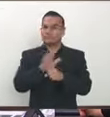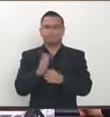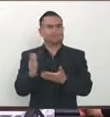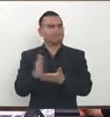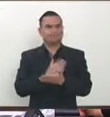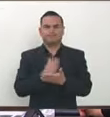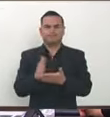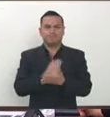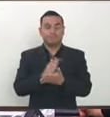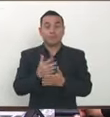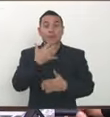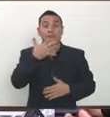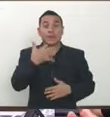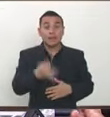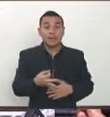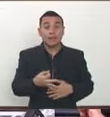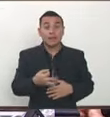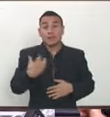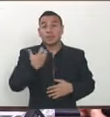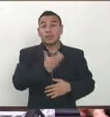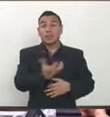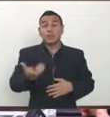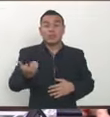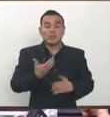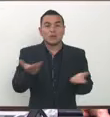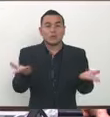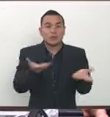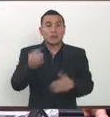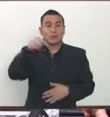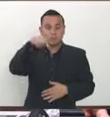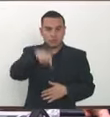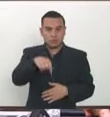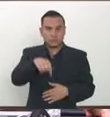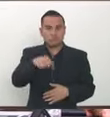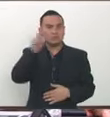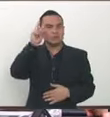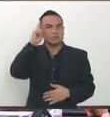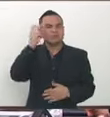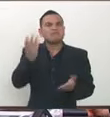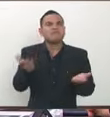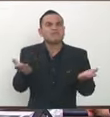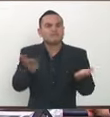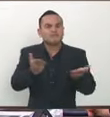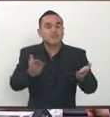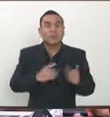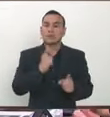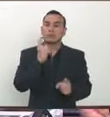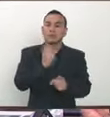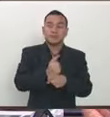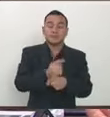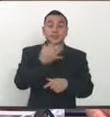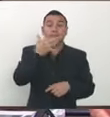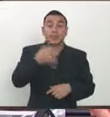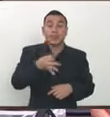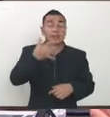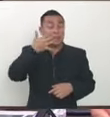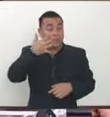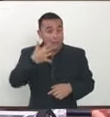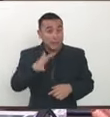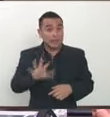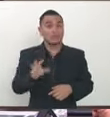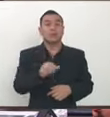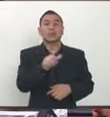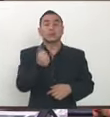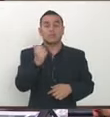embargo, nadie puede dudar que todo lo que hicimos hasta ahora ha sido lo correcto y ha sido un ejemplo para muchos